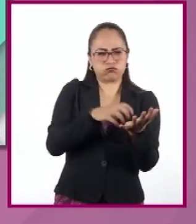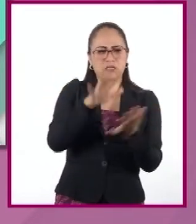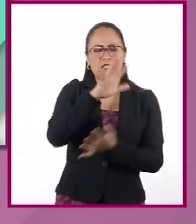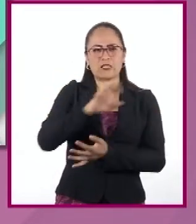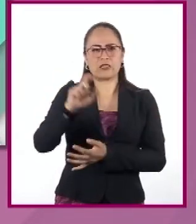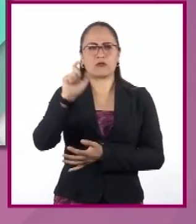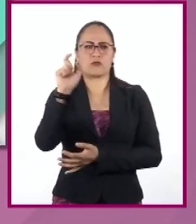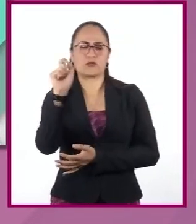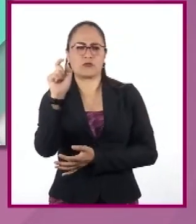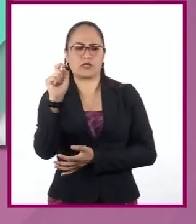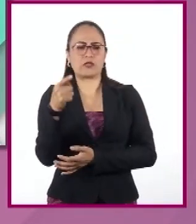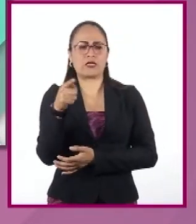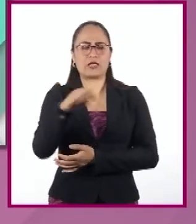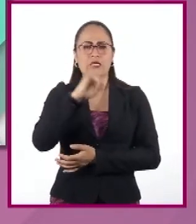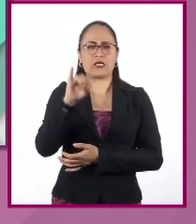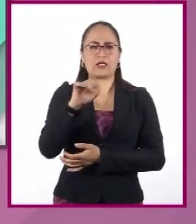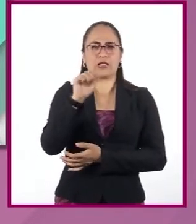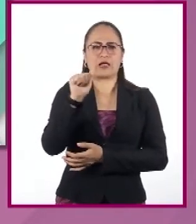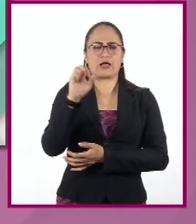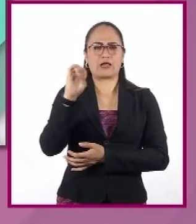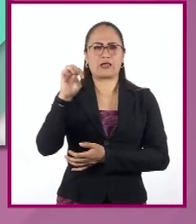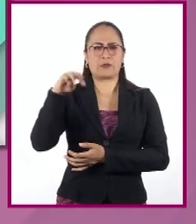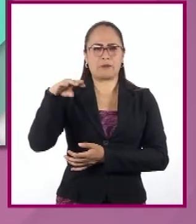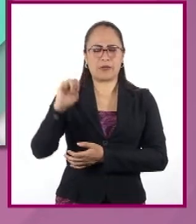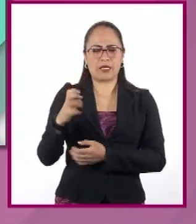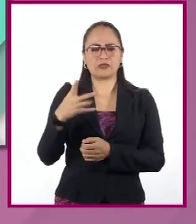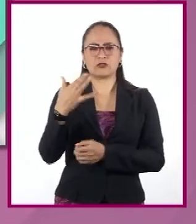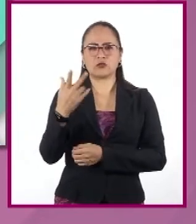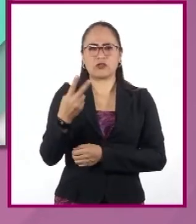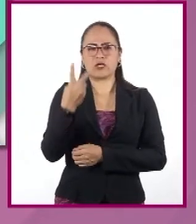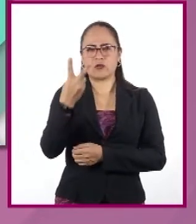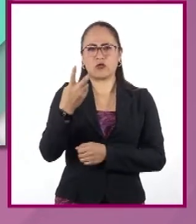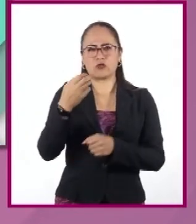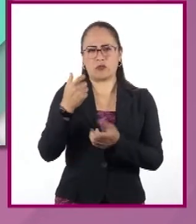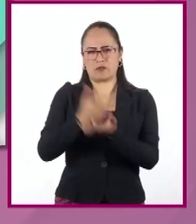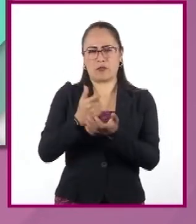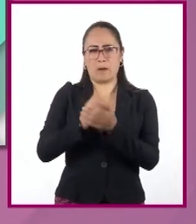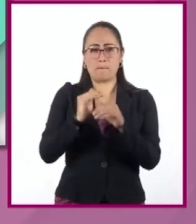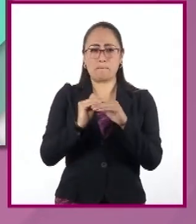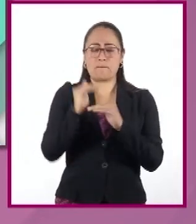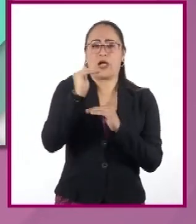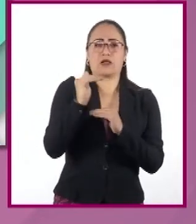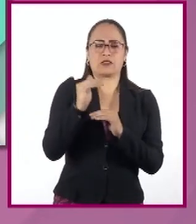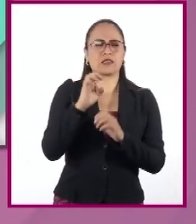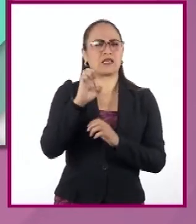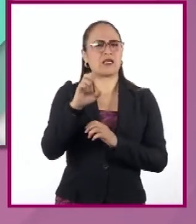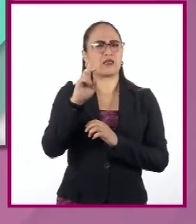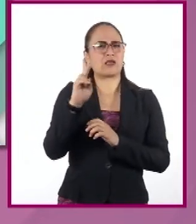tiene 52 pesos más que su hermano, ¿cuánto ahorró Eduardo?